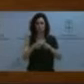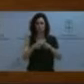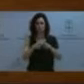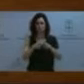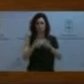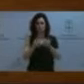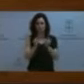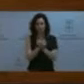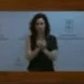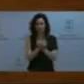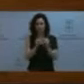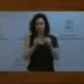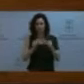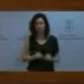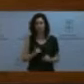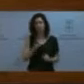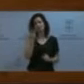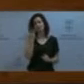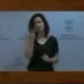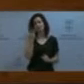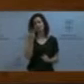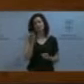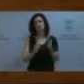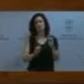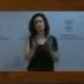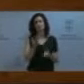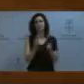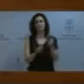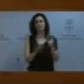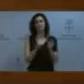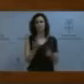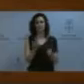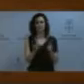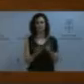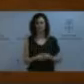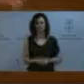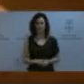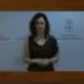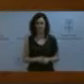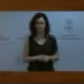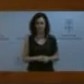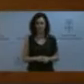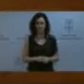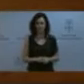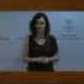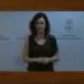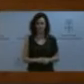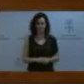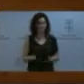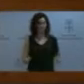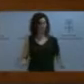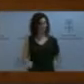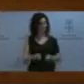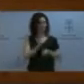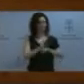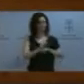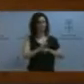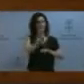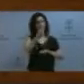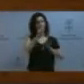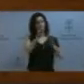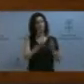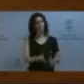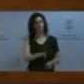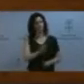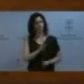3 ambulancias de soporte vital básico. Y yo digo que por mucho que el señor consejero quiera justificar